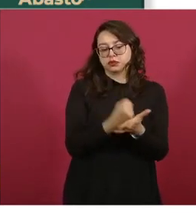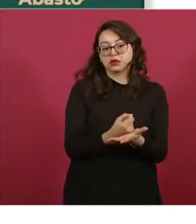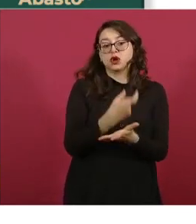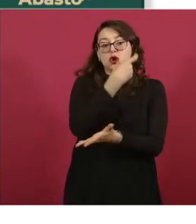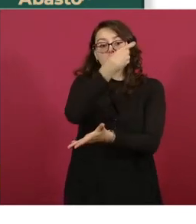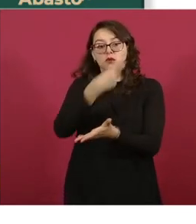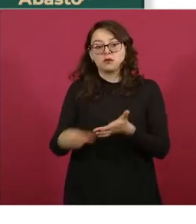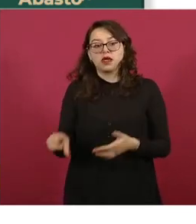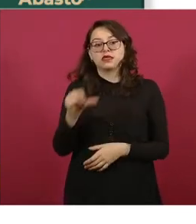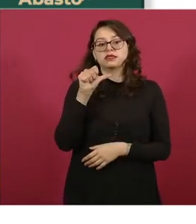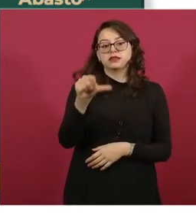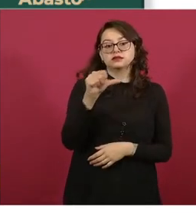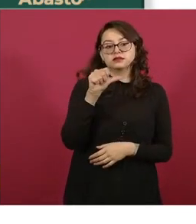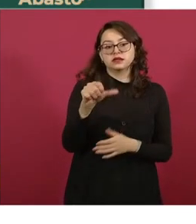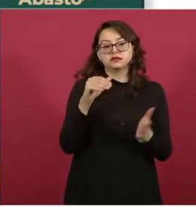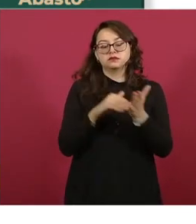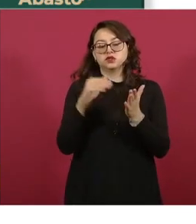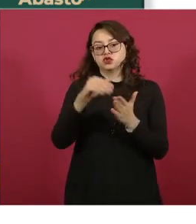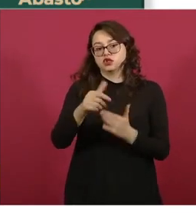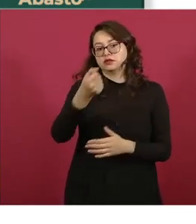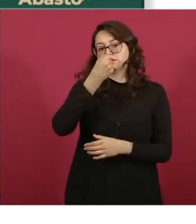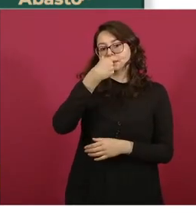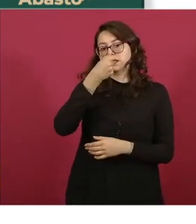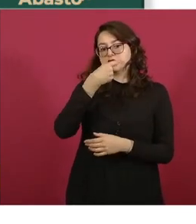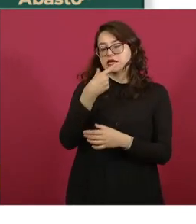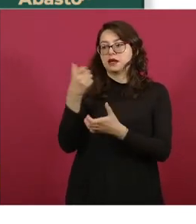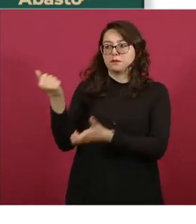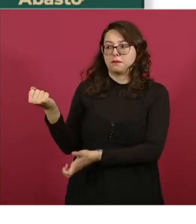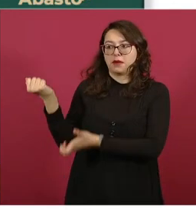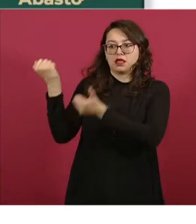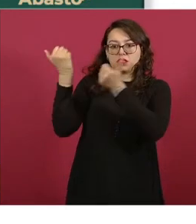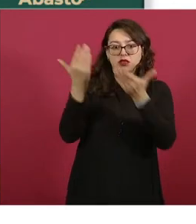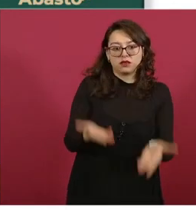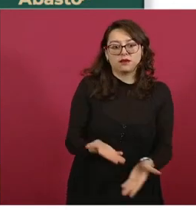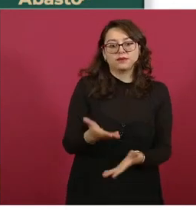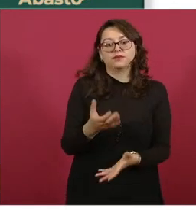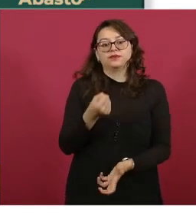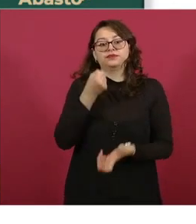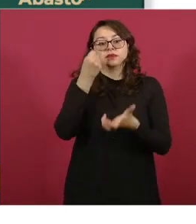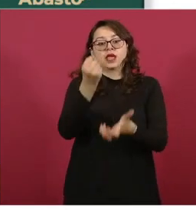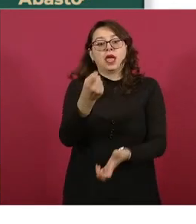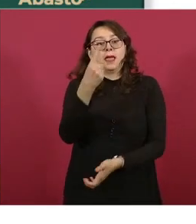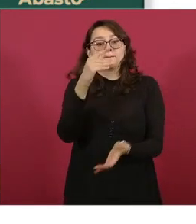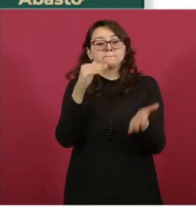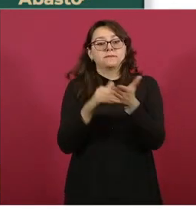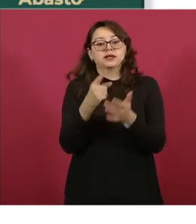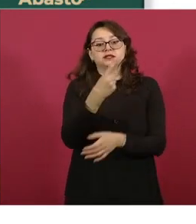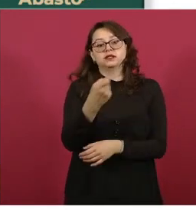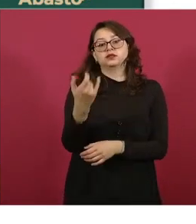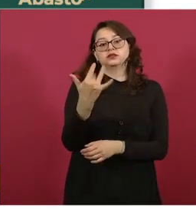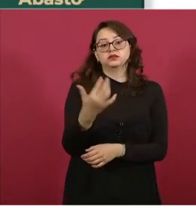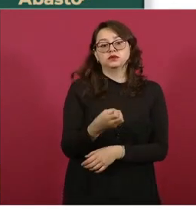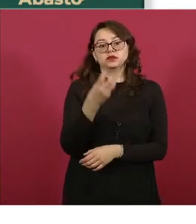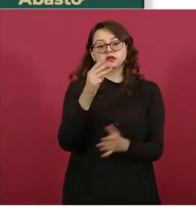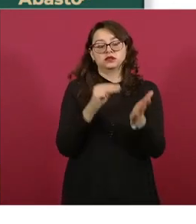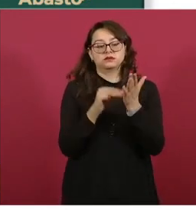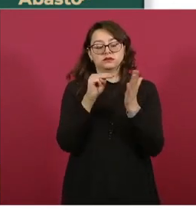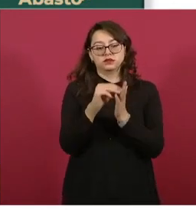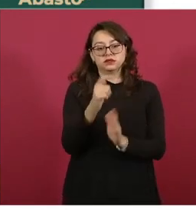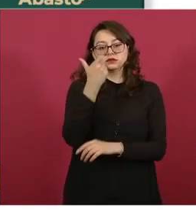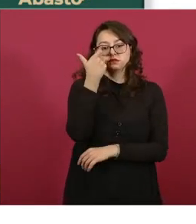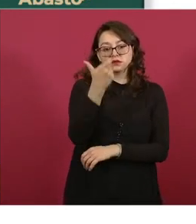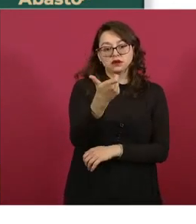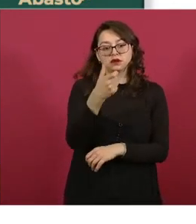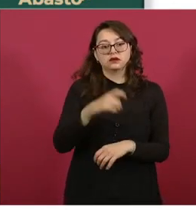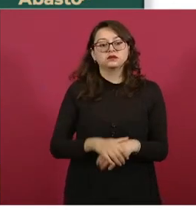de 16 millones de piezas, una inversión de 1.153 millones de pesos en compra de medicamentos en